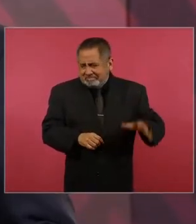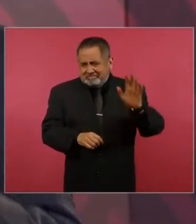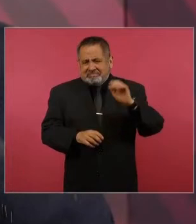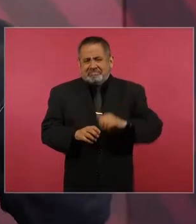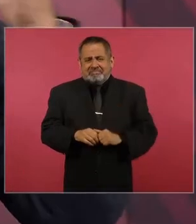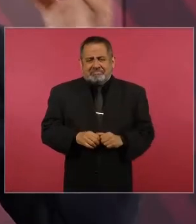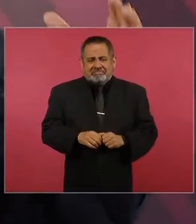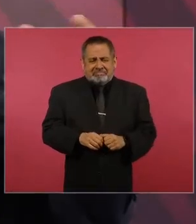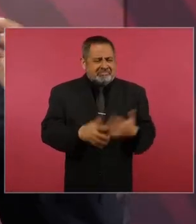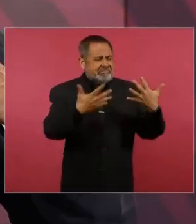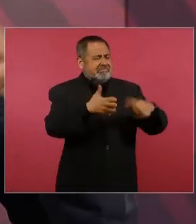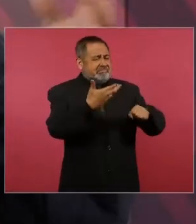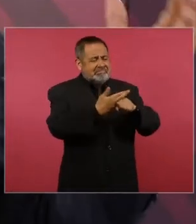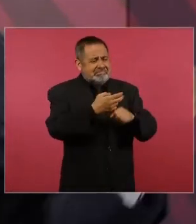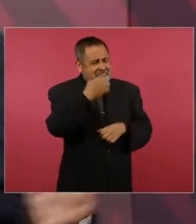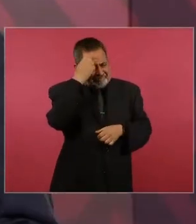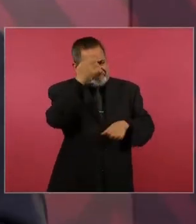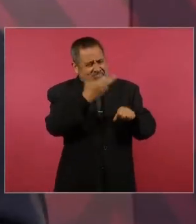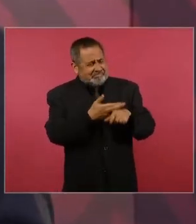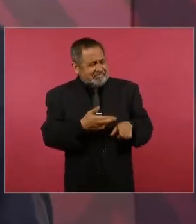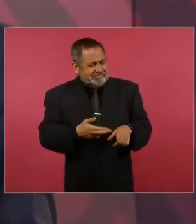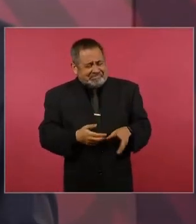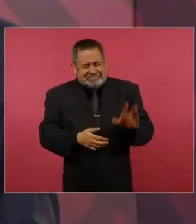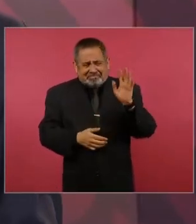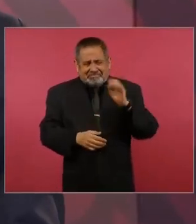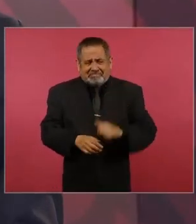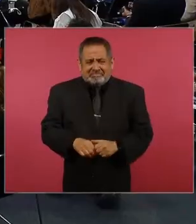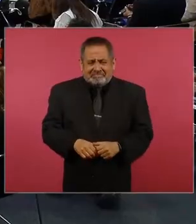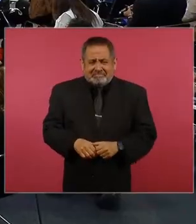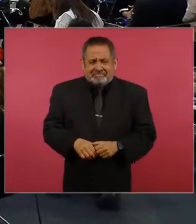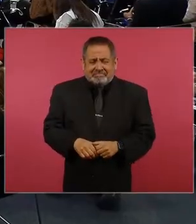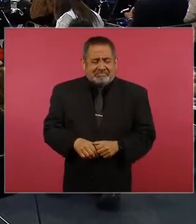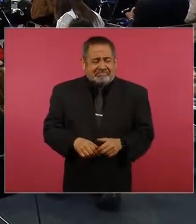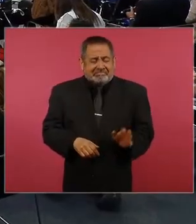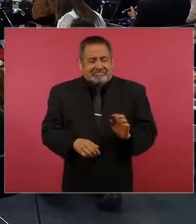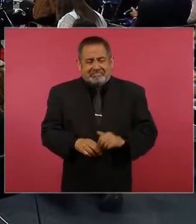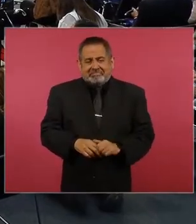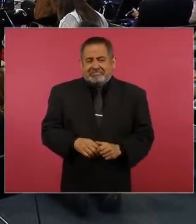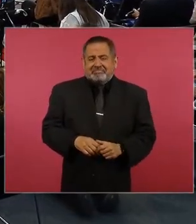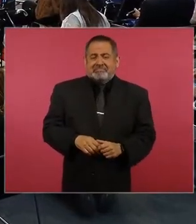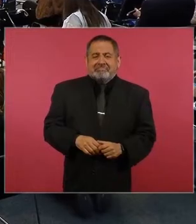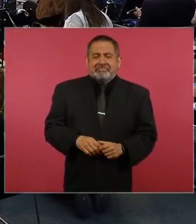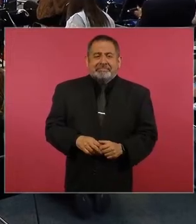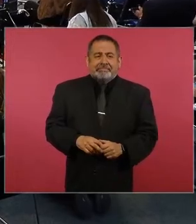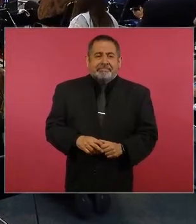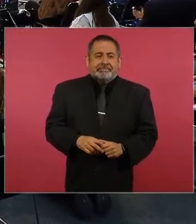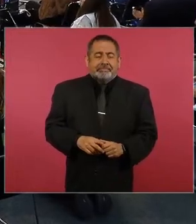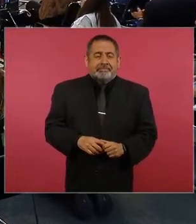y si es una empresa extranjera, ¿no?, ya casi ya